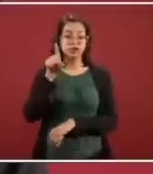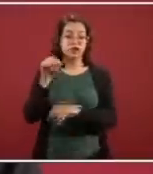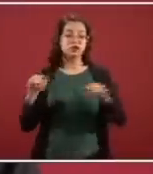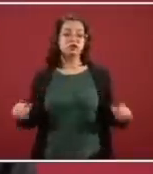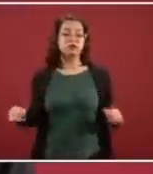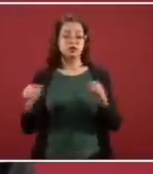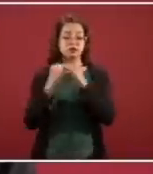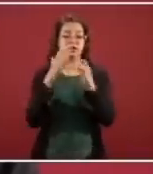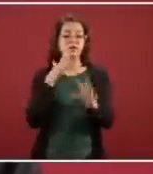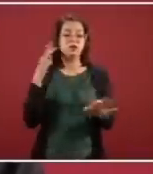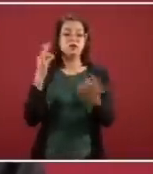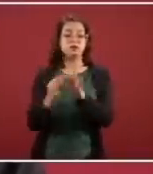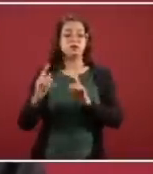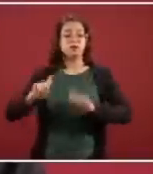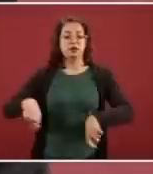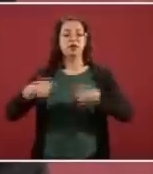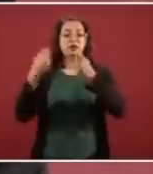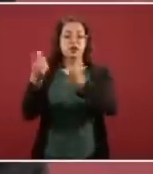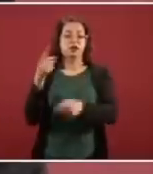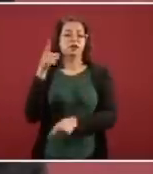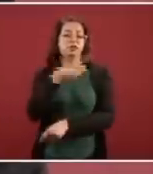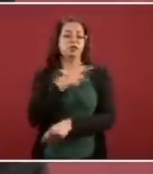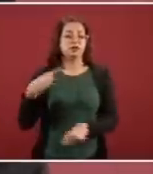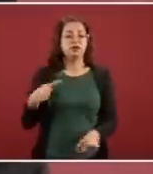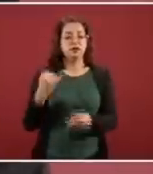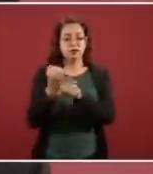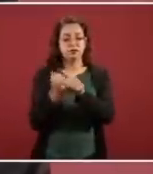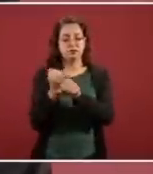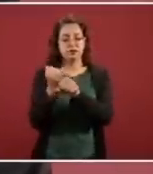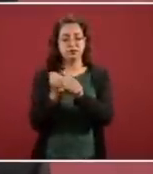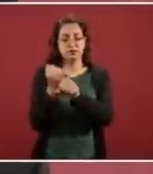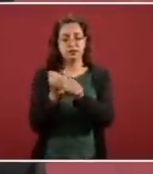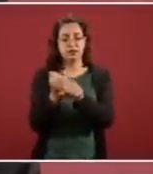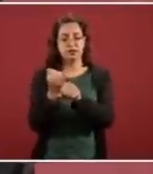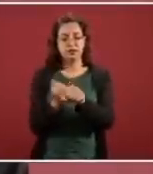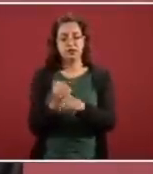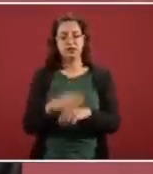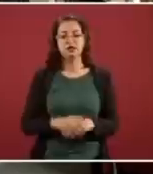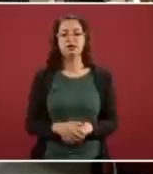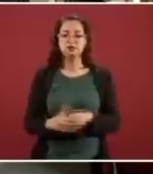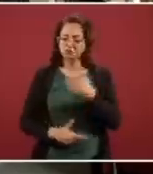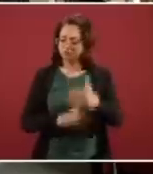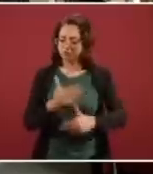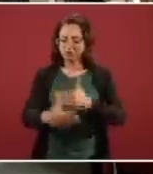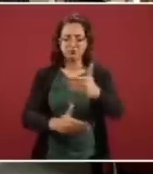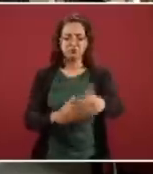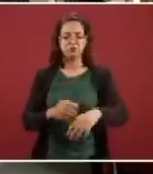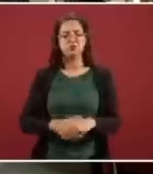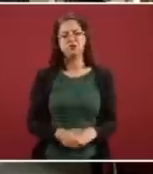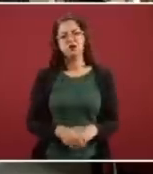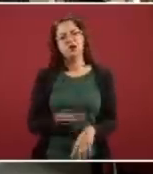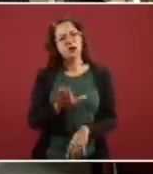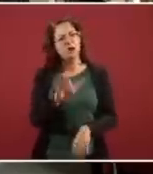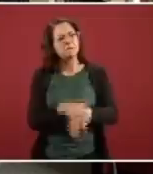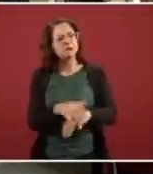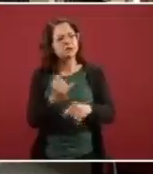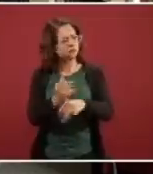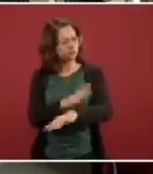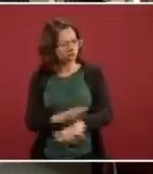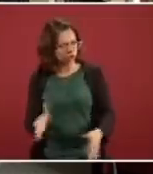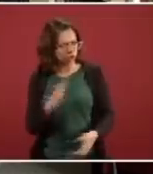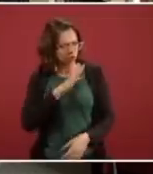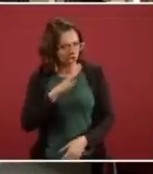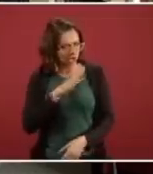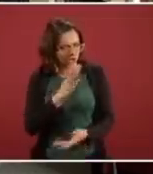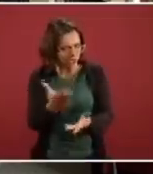de investigar sobre este asunto y proceder legalmente. ¿No le han revelado más datos sobre el caso?